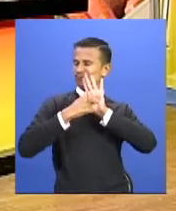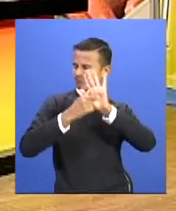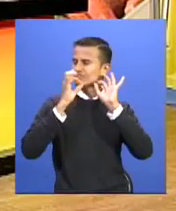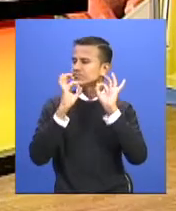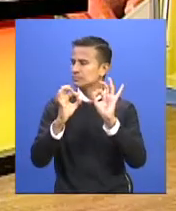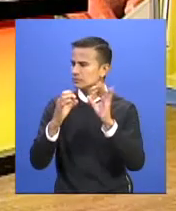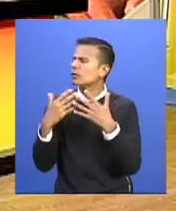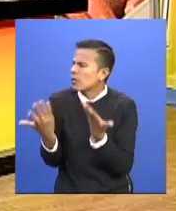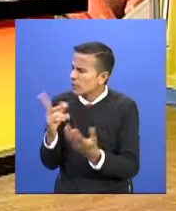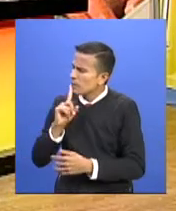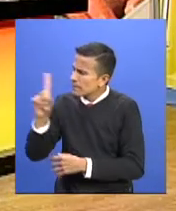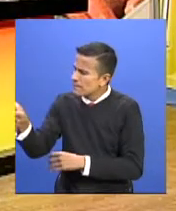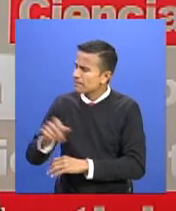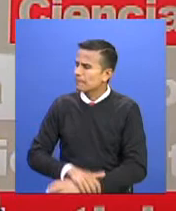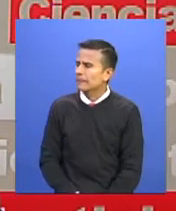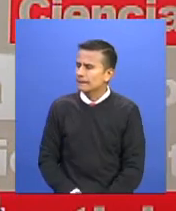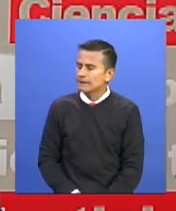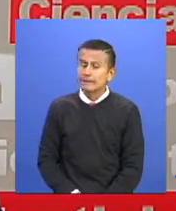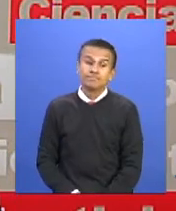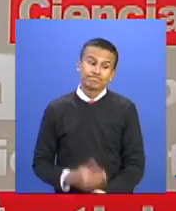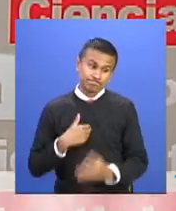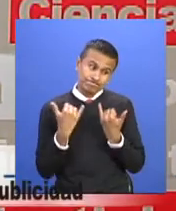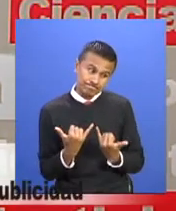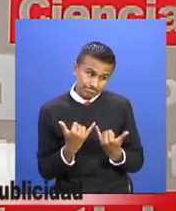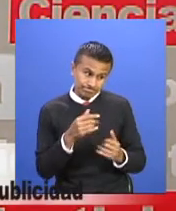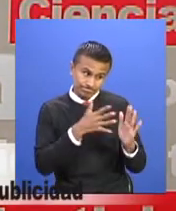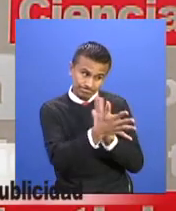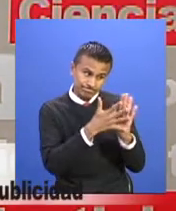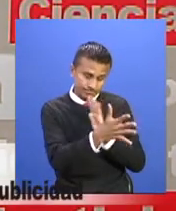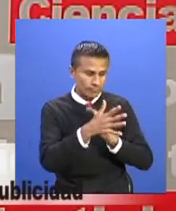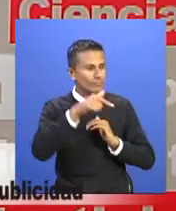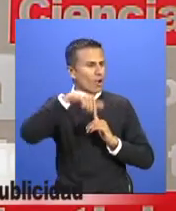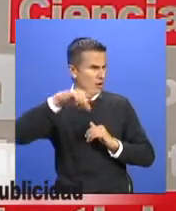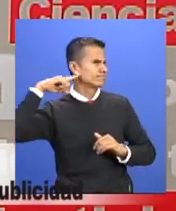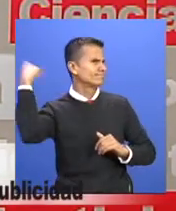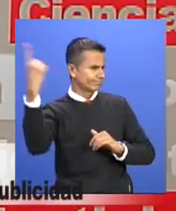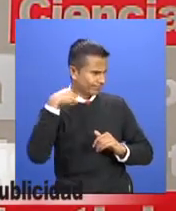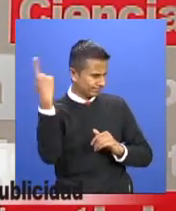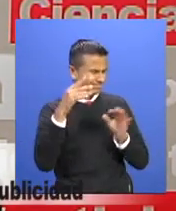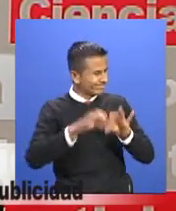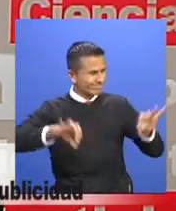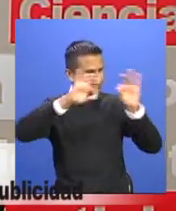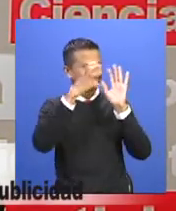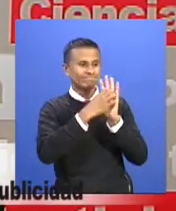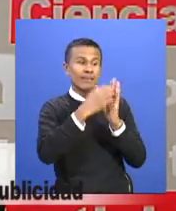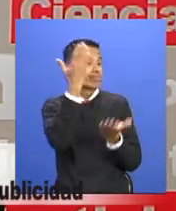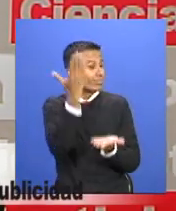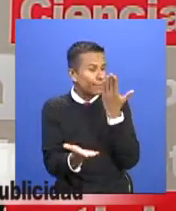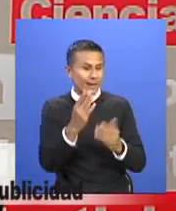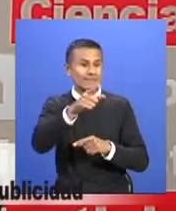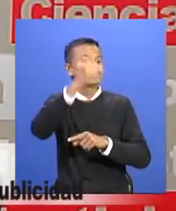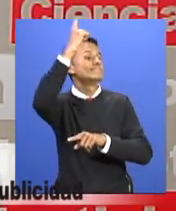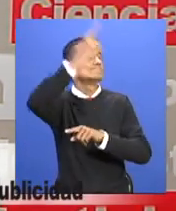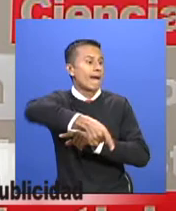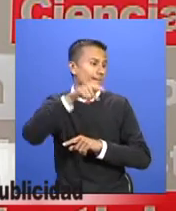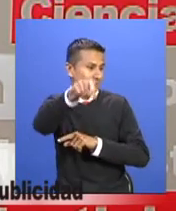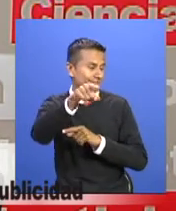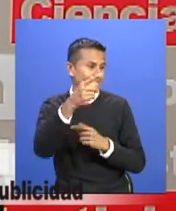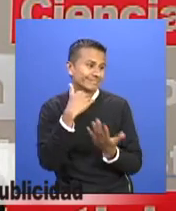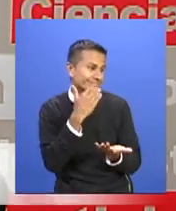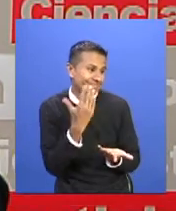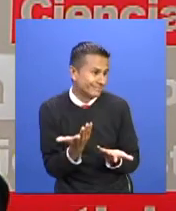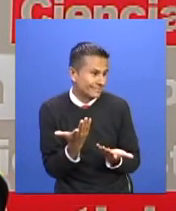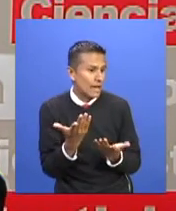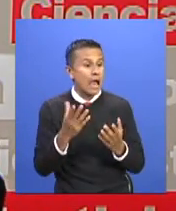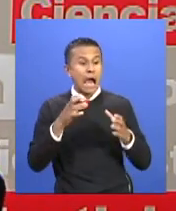corporativa? Hoy en día los stakeholders o grupos de interés son decisivos en mis organizaciones. Ellos son los